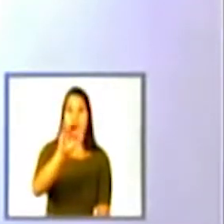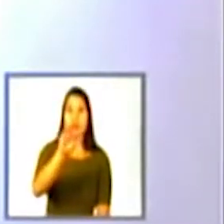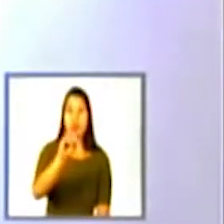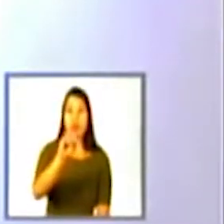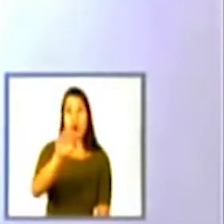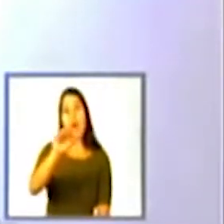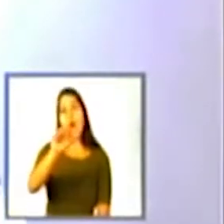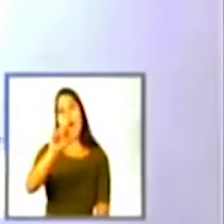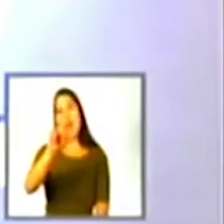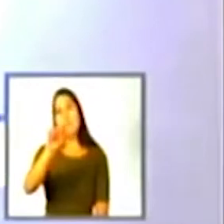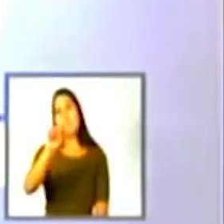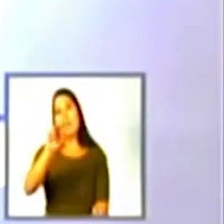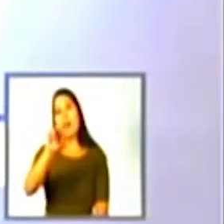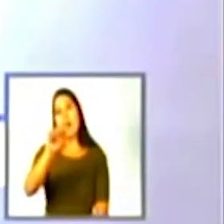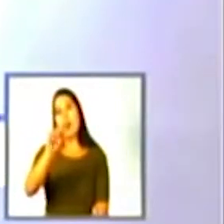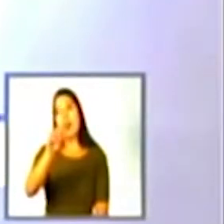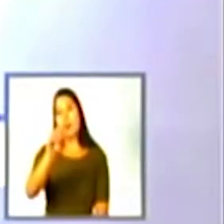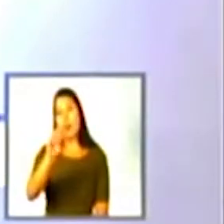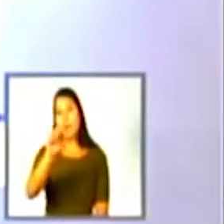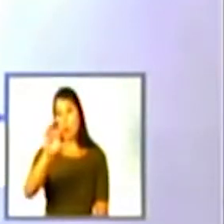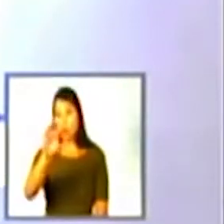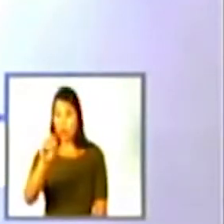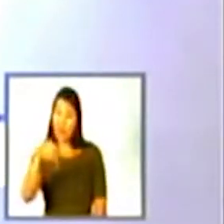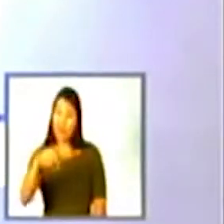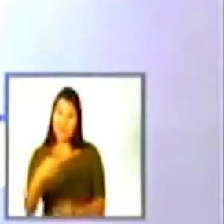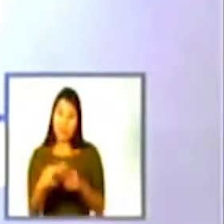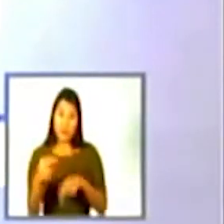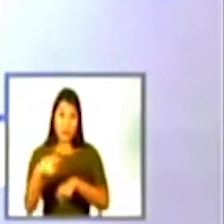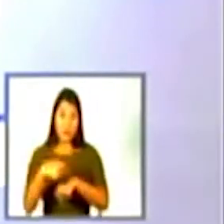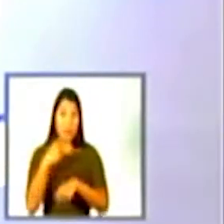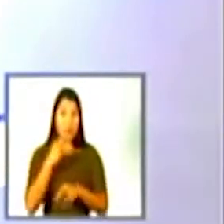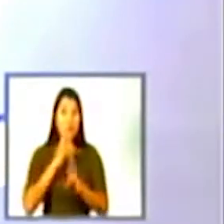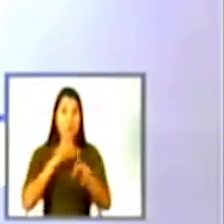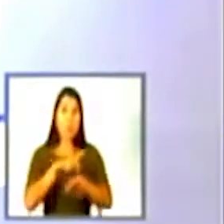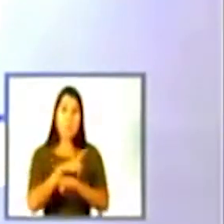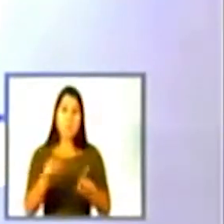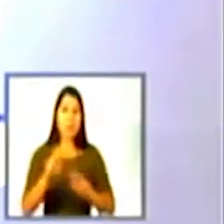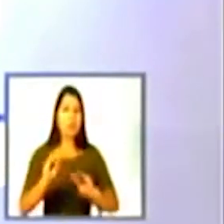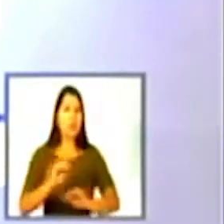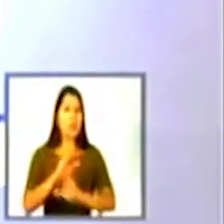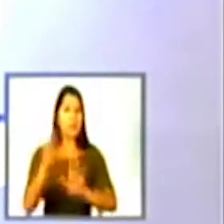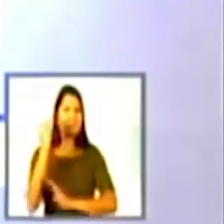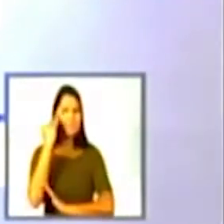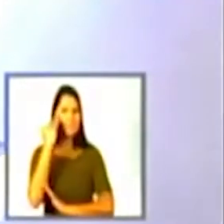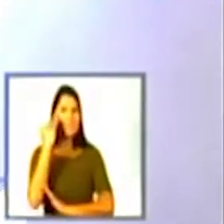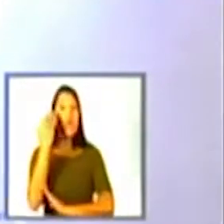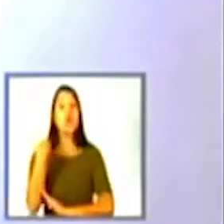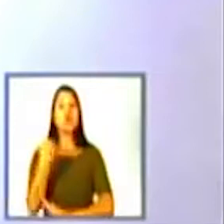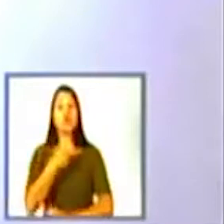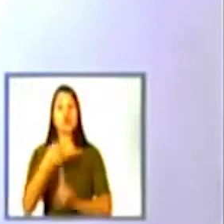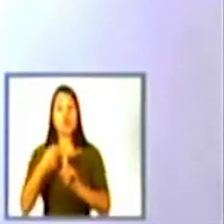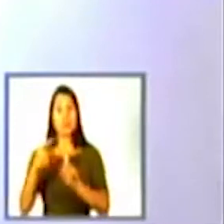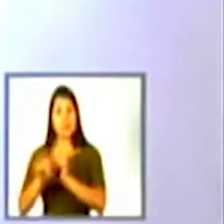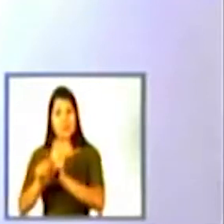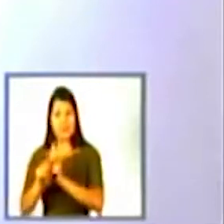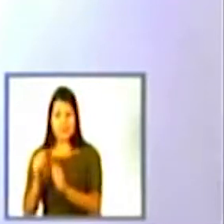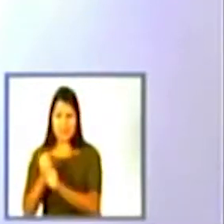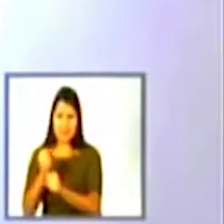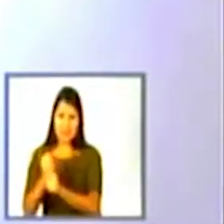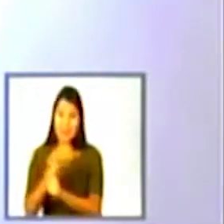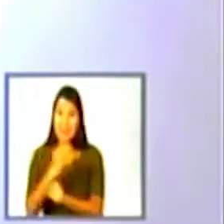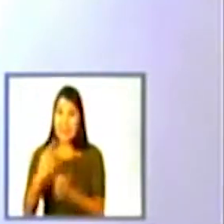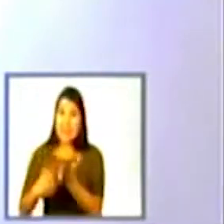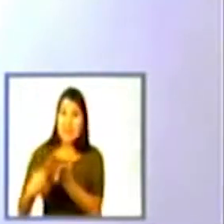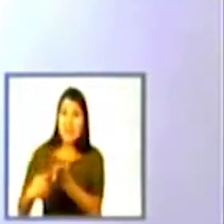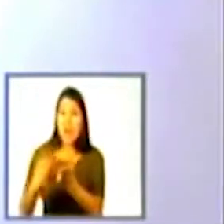espacio muy reducido, pero está claro que en esa área tenemos la conciencia porque hemos estado también desde la Asamblea Legislativa trabajando y discutiendo